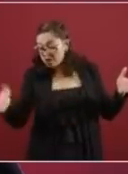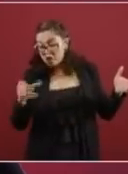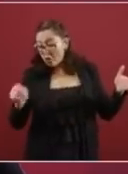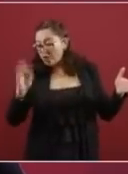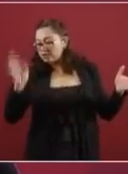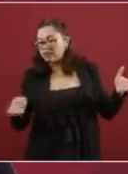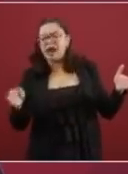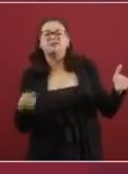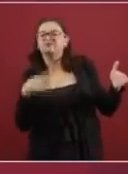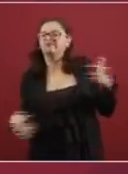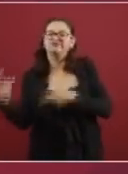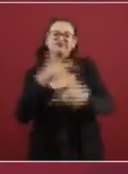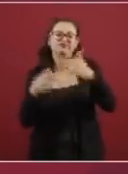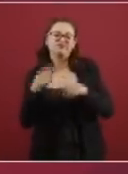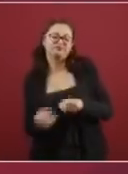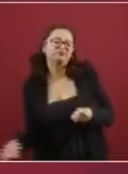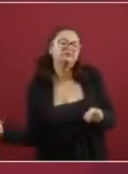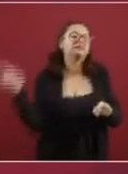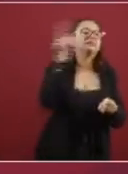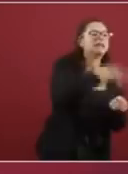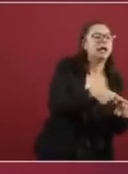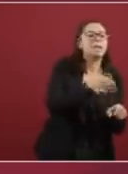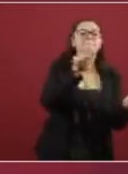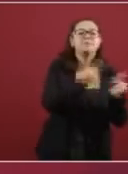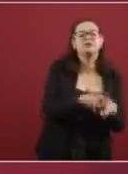Es decir, cómo funcionan los amparos,